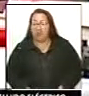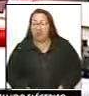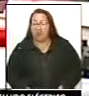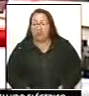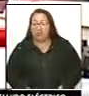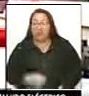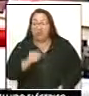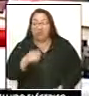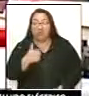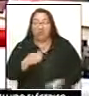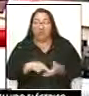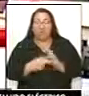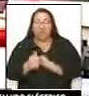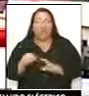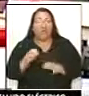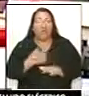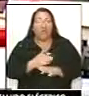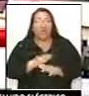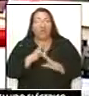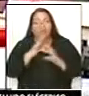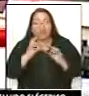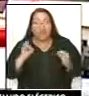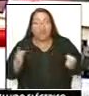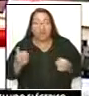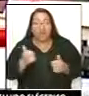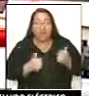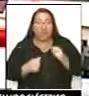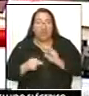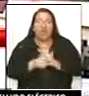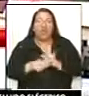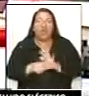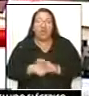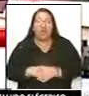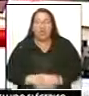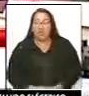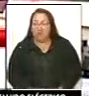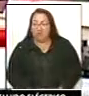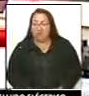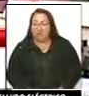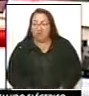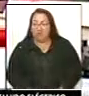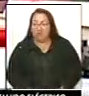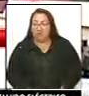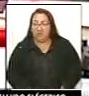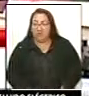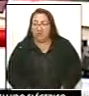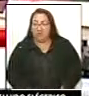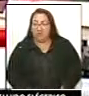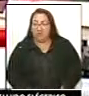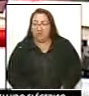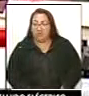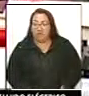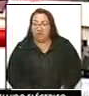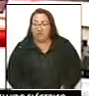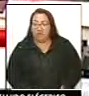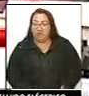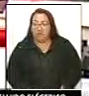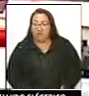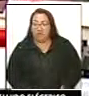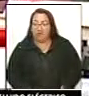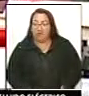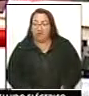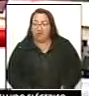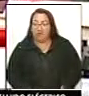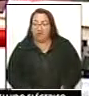diciéndose que habría un silencio administrativo positivo y en caso no